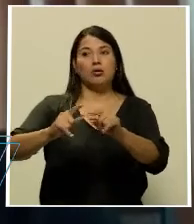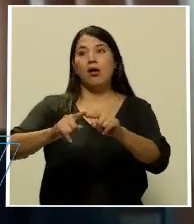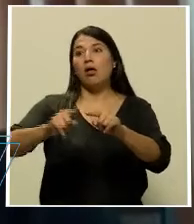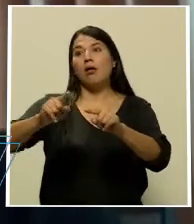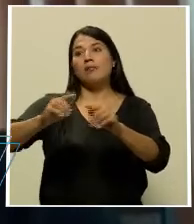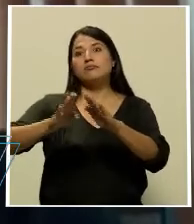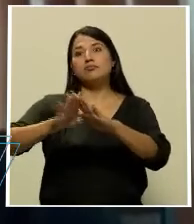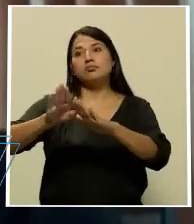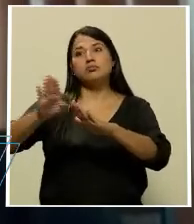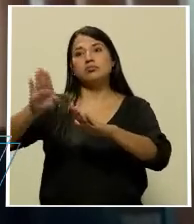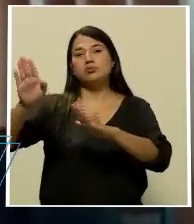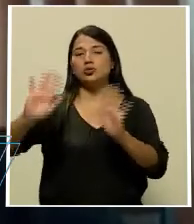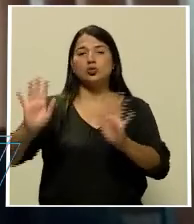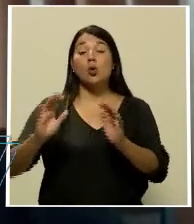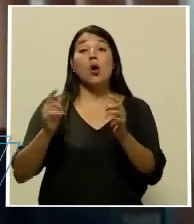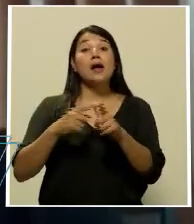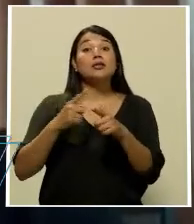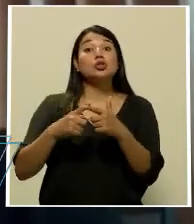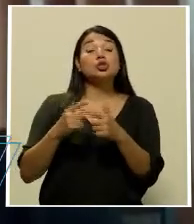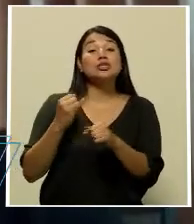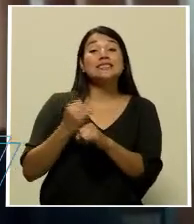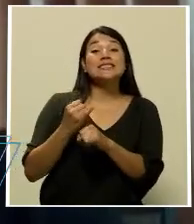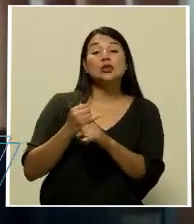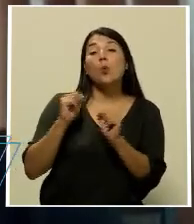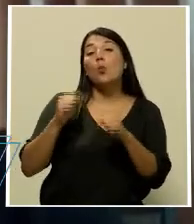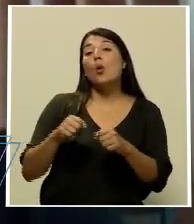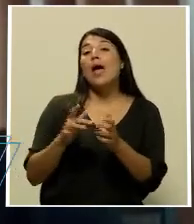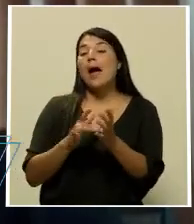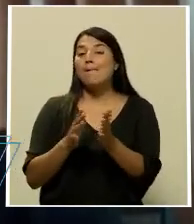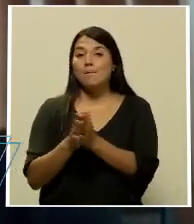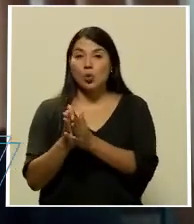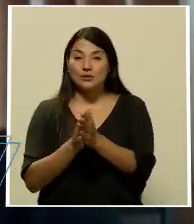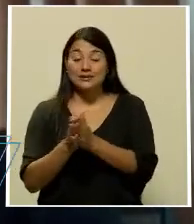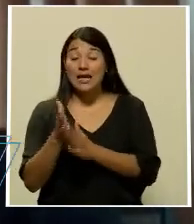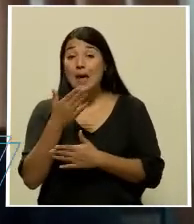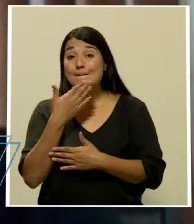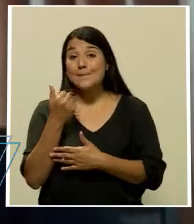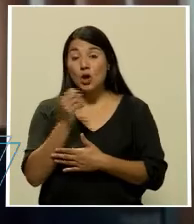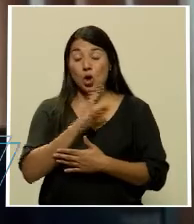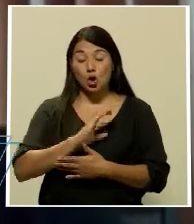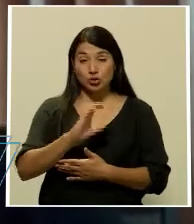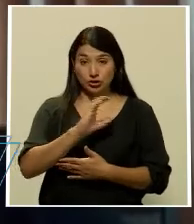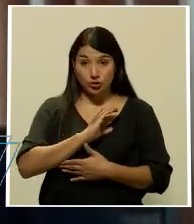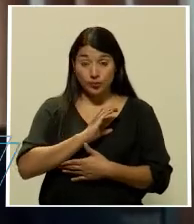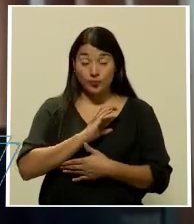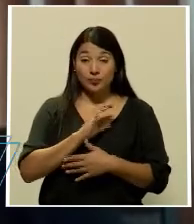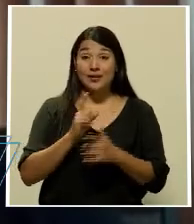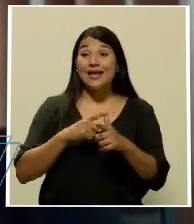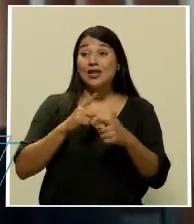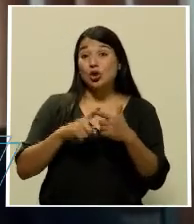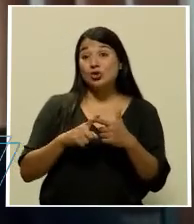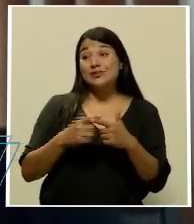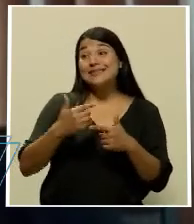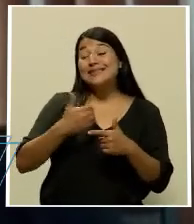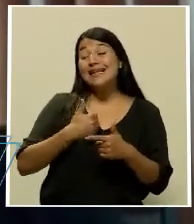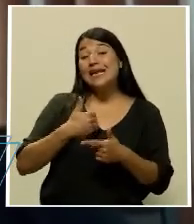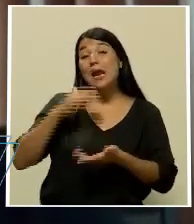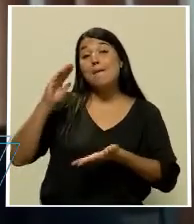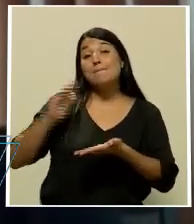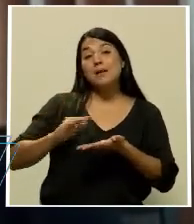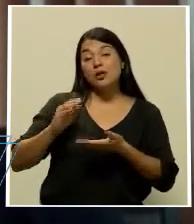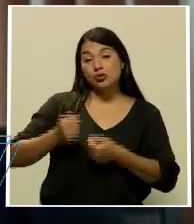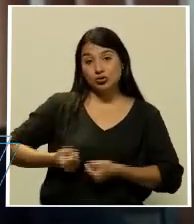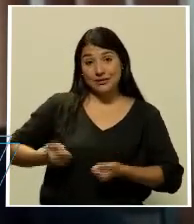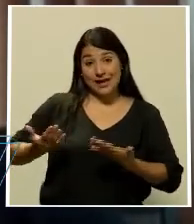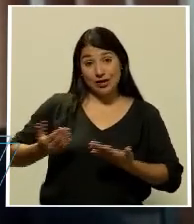va a poder aprovechar en diversos momentos mejores condiciones y, por tanto, tener un menor gasto. Y, por